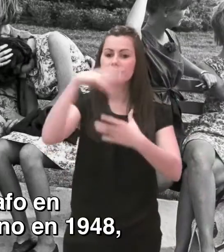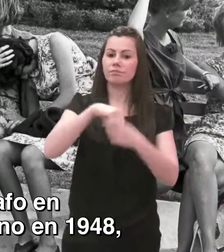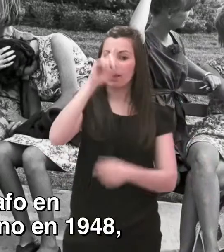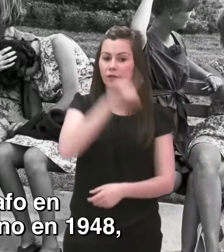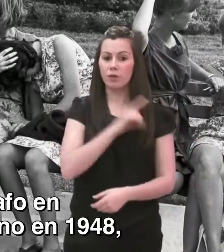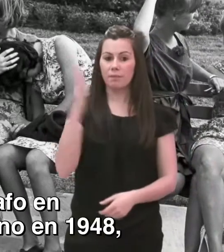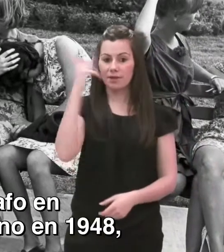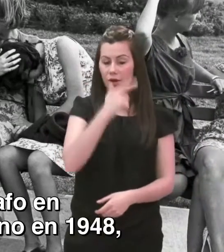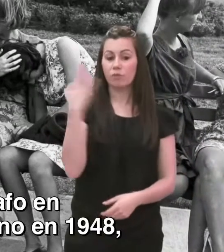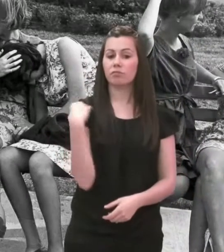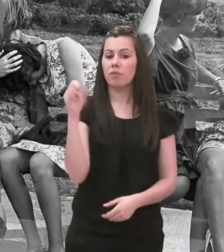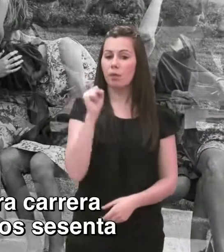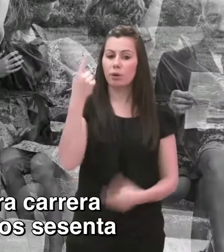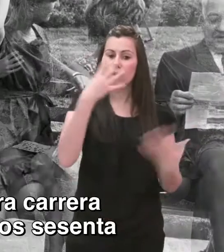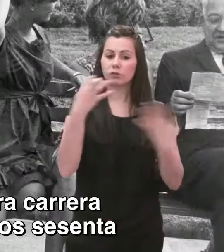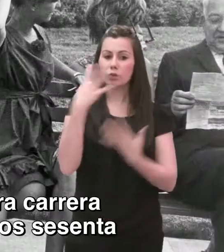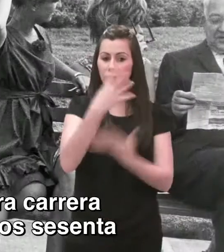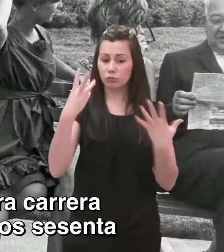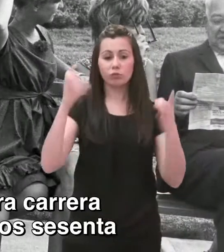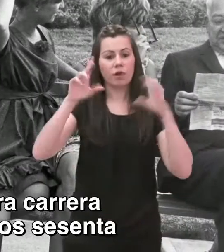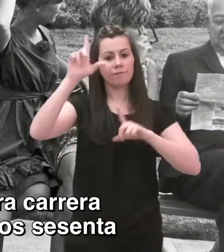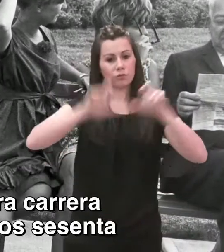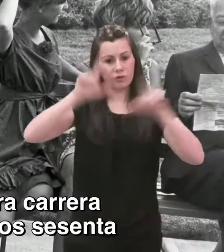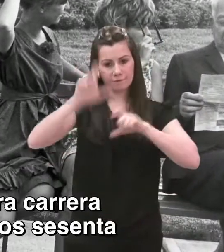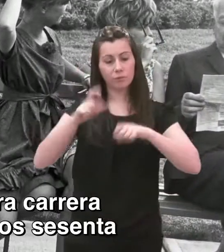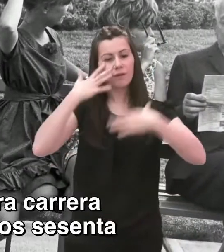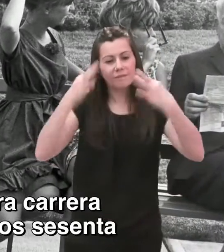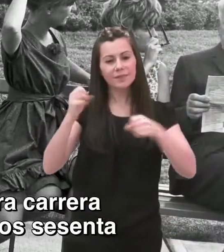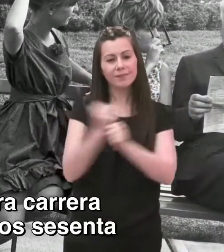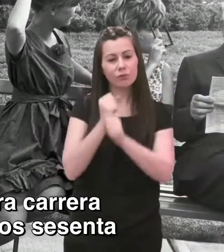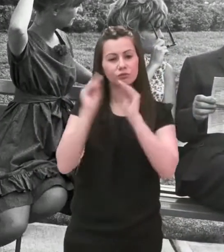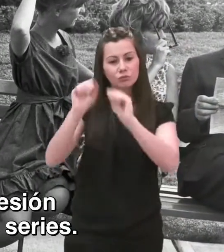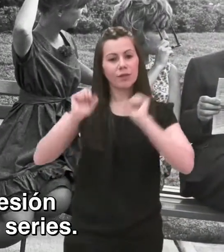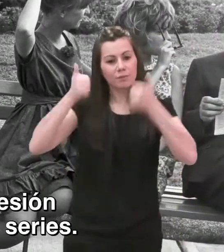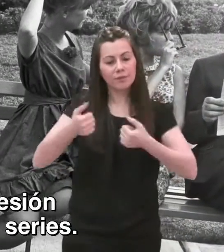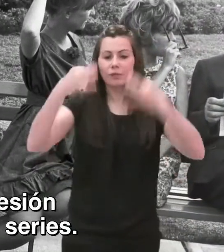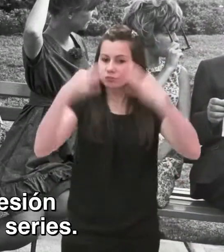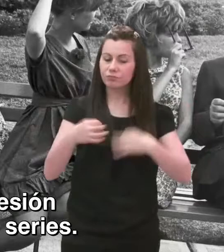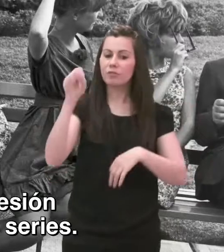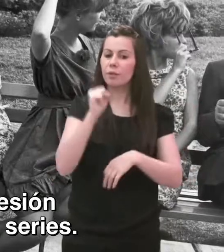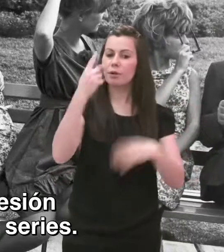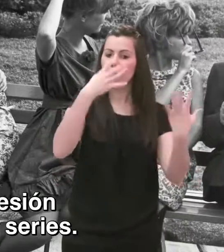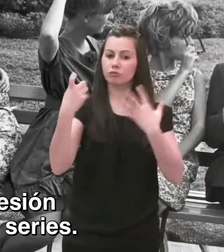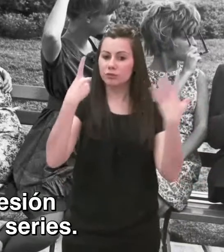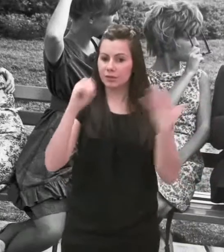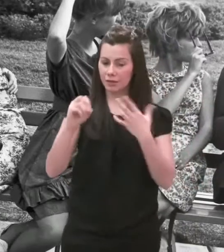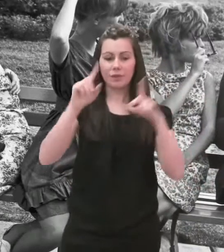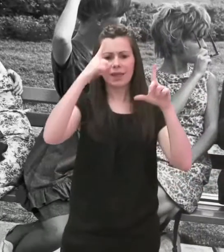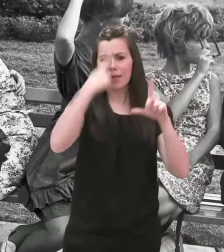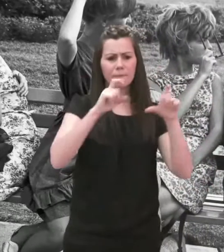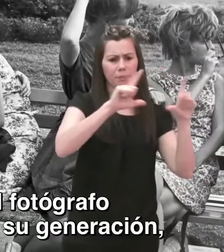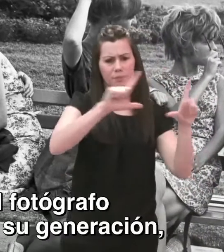en 1948, pero su verdadera carrera se inicia en los años 60 con una sucesión de ambiciosas